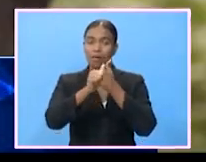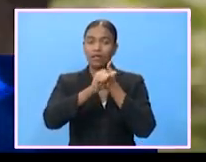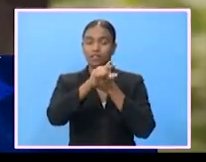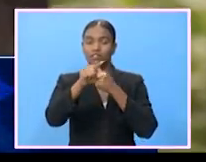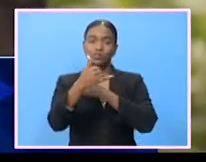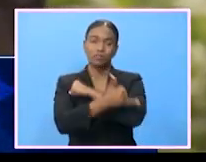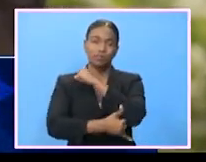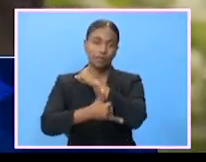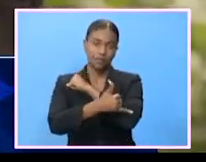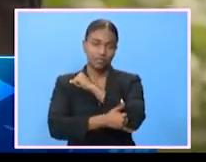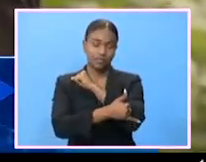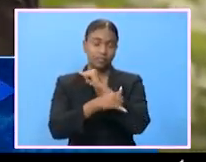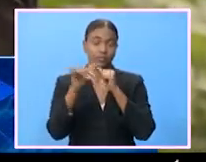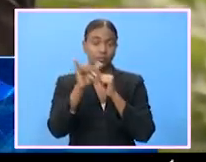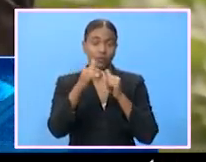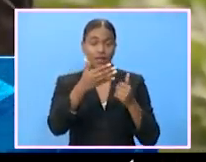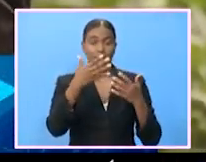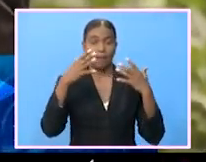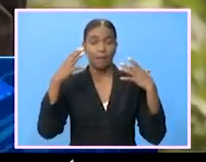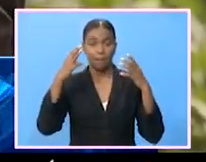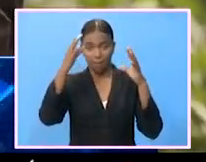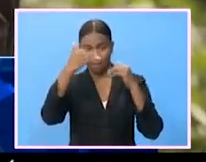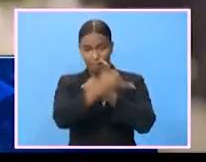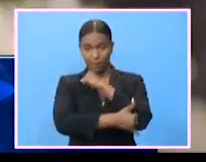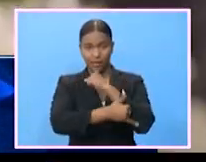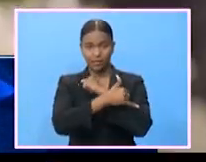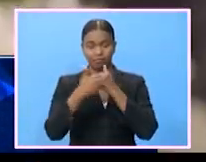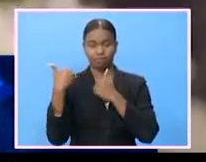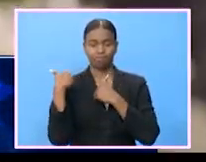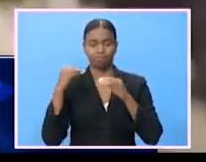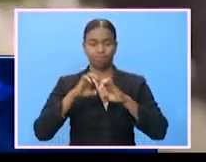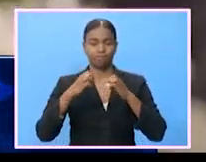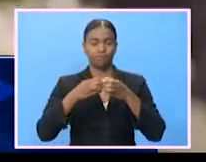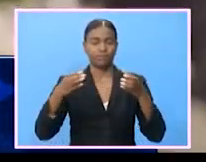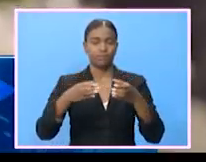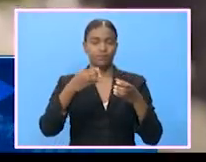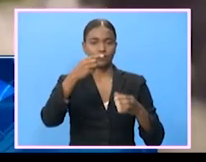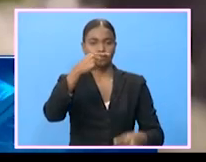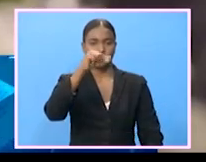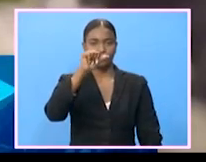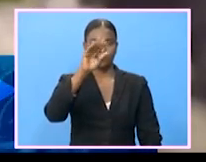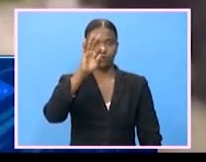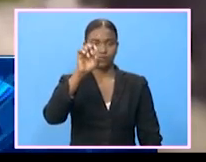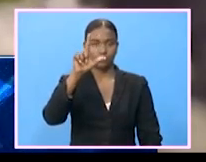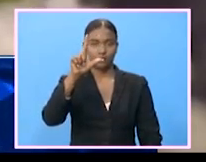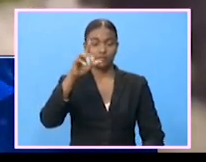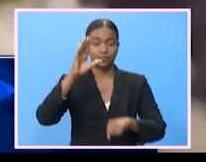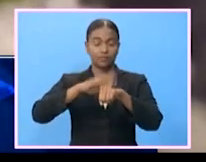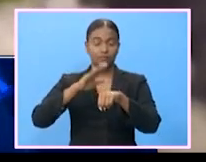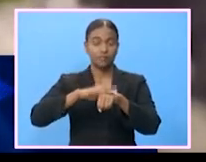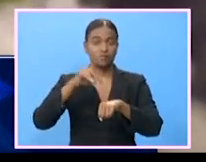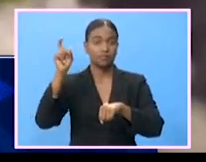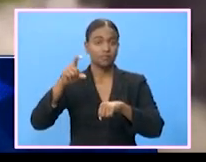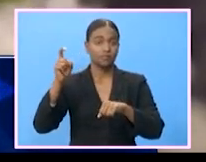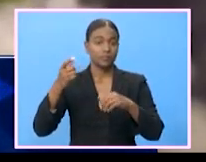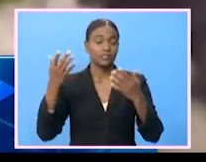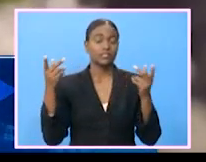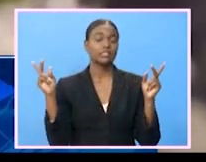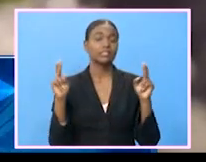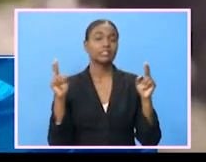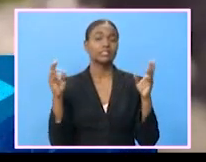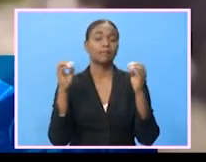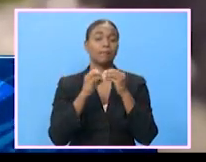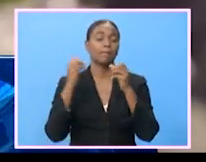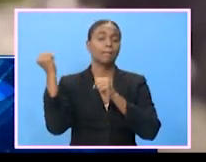vulnerables. Mientras que en el país, el presidente de la Confederación Autónoma Sindical Clasista, Gabriel del Río, advirtió la necesidad de que se active un